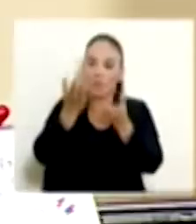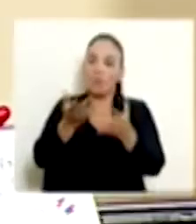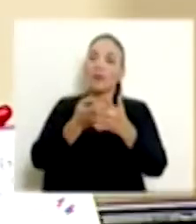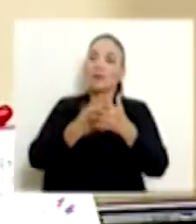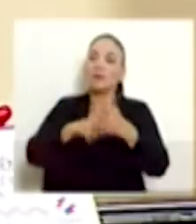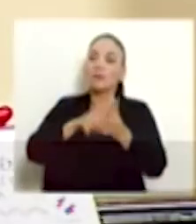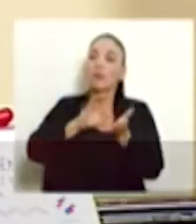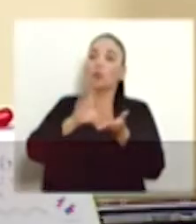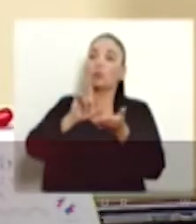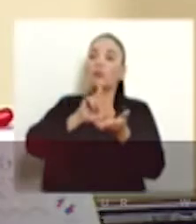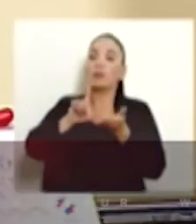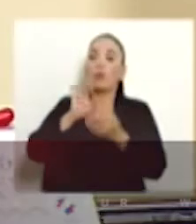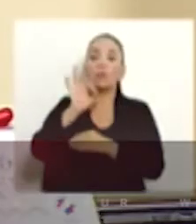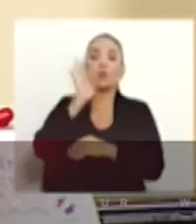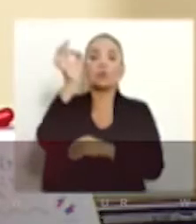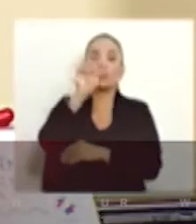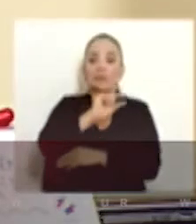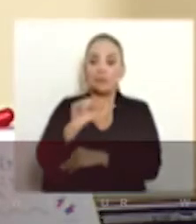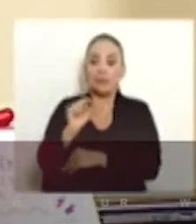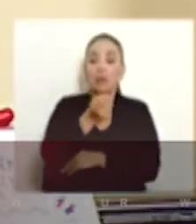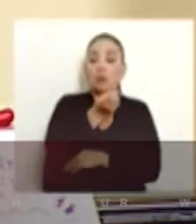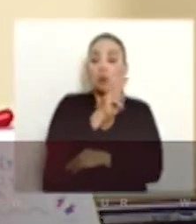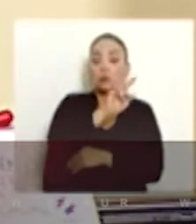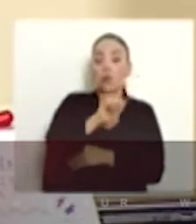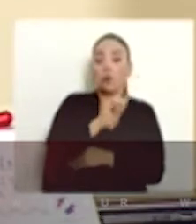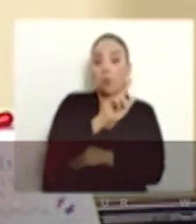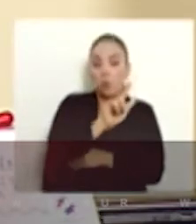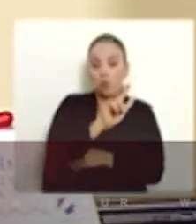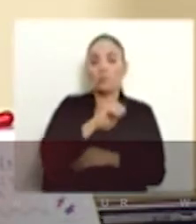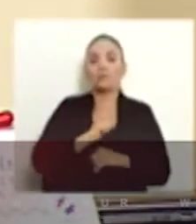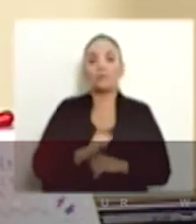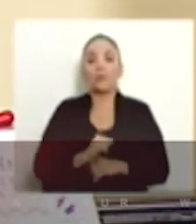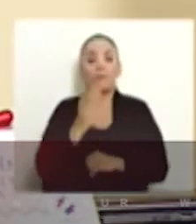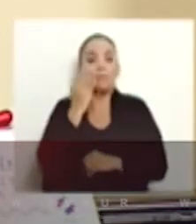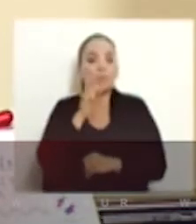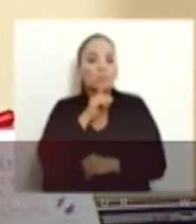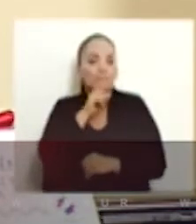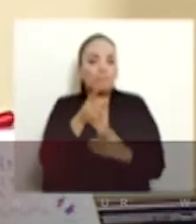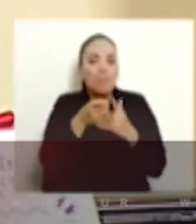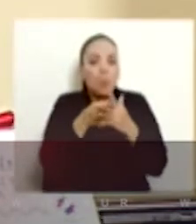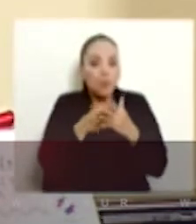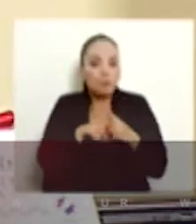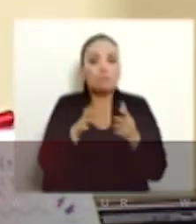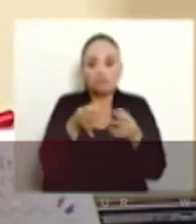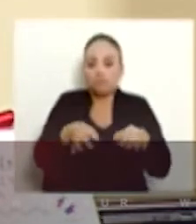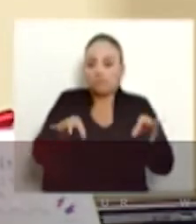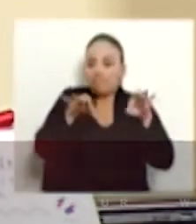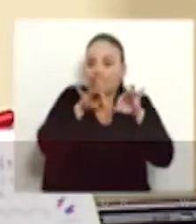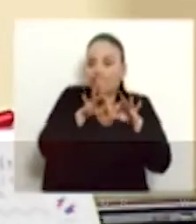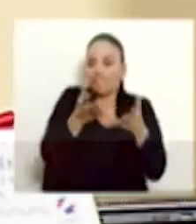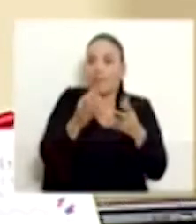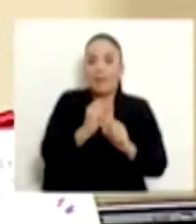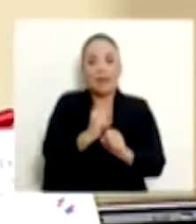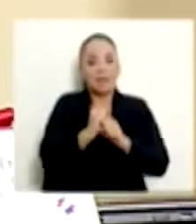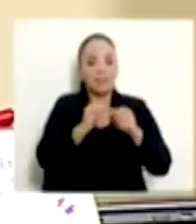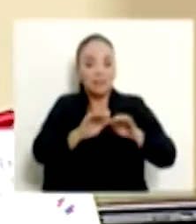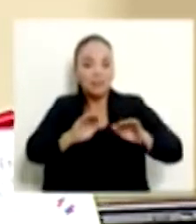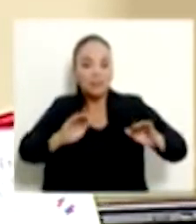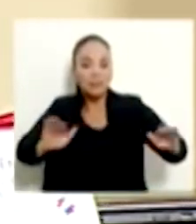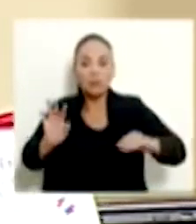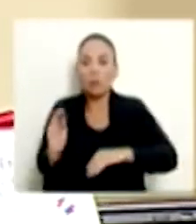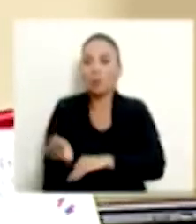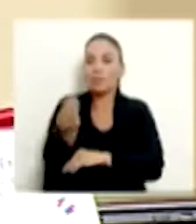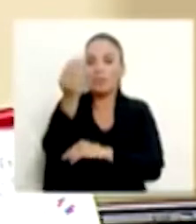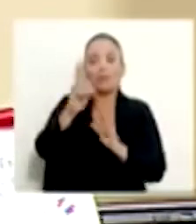lectivo a partir de la próxima semana del 12 de julio porque es importante garantizarle a los niños niñas y adolescentes